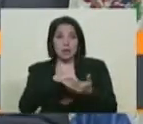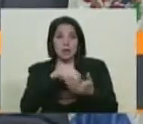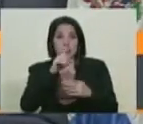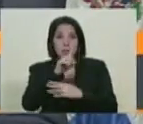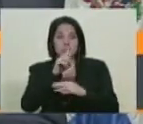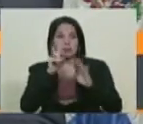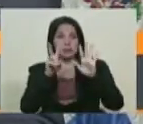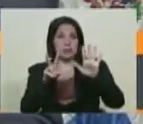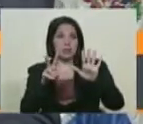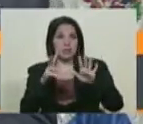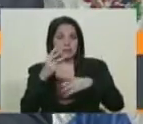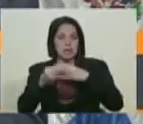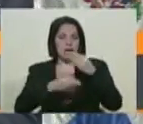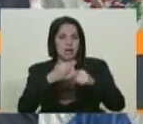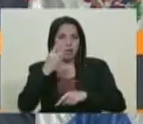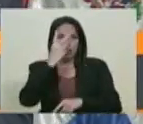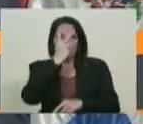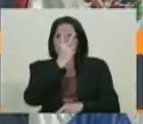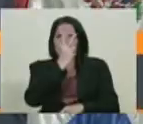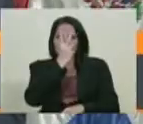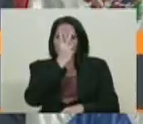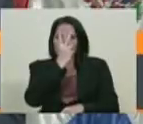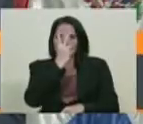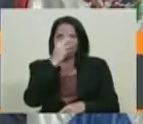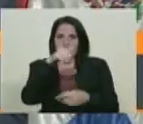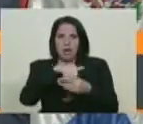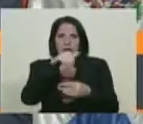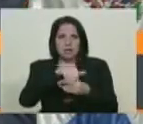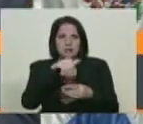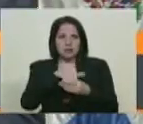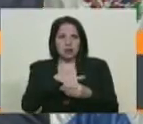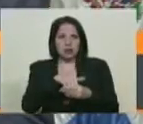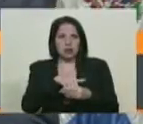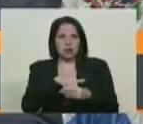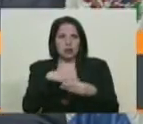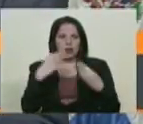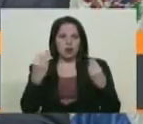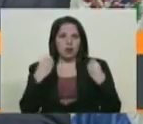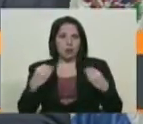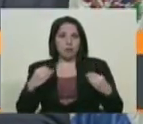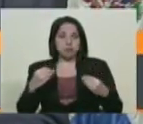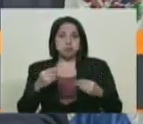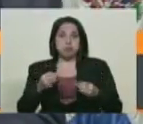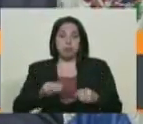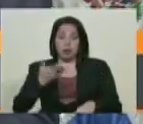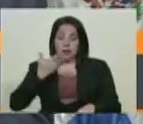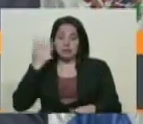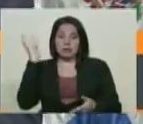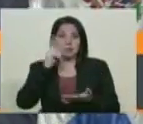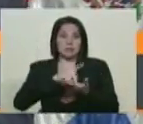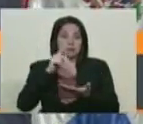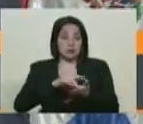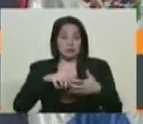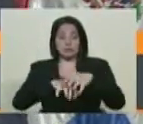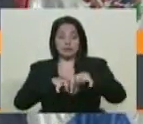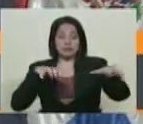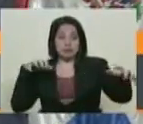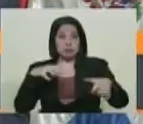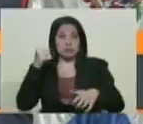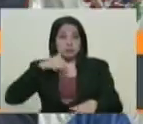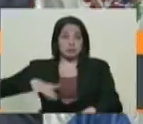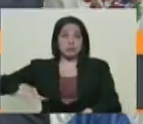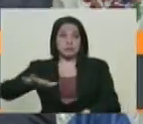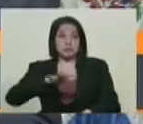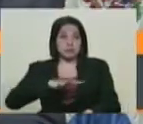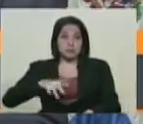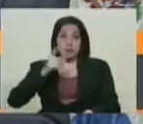dos eventos electorales con una nutridísima participación del pueblo de Venezuela. A las